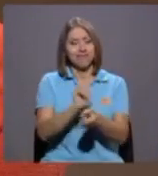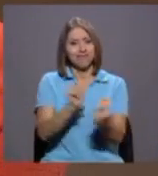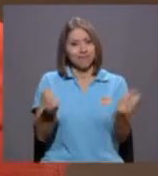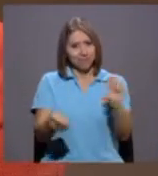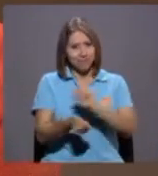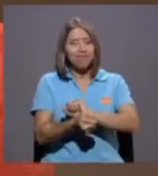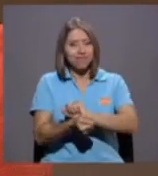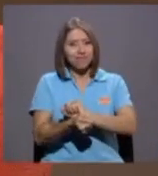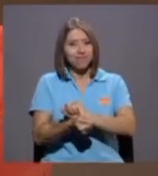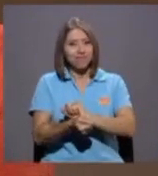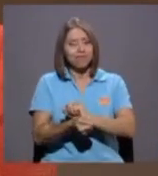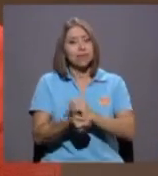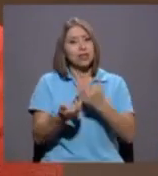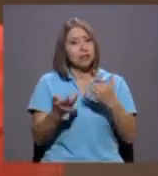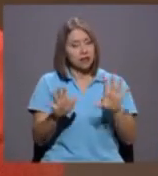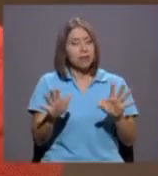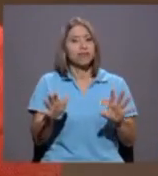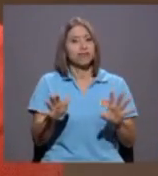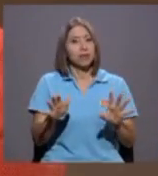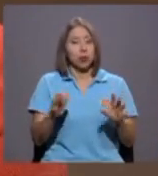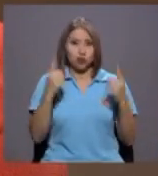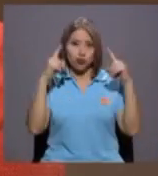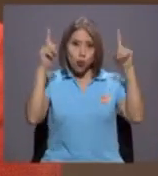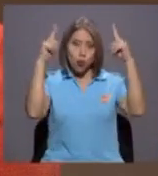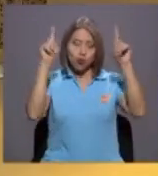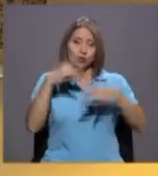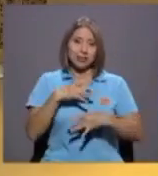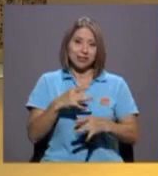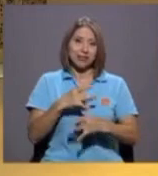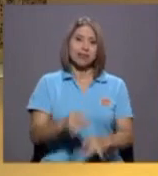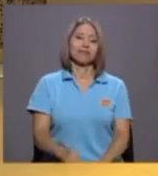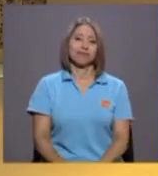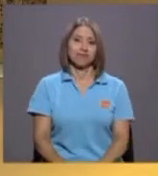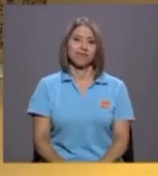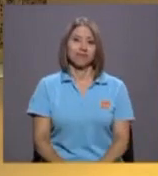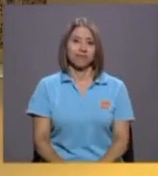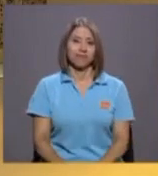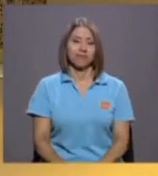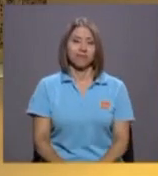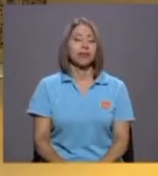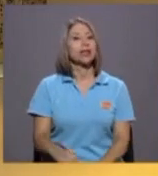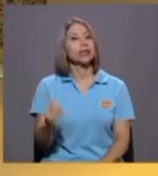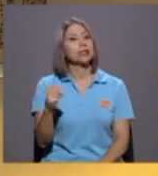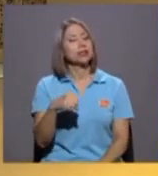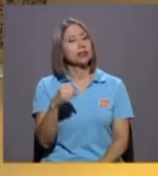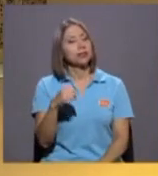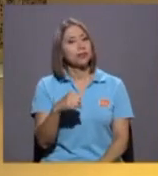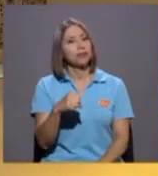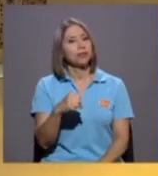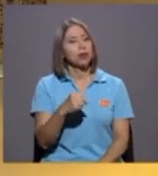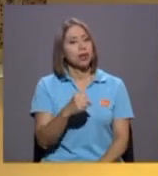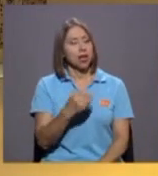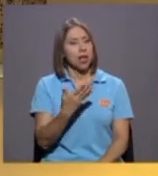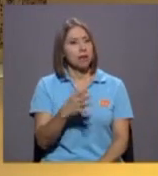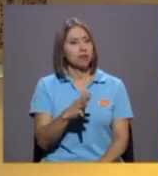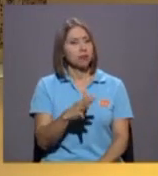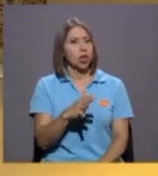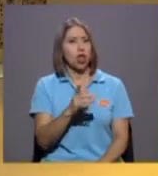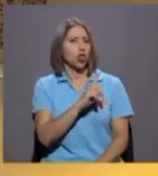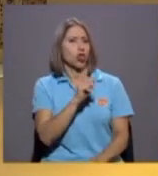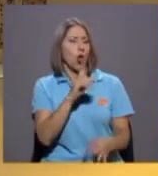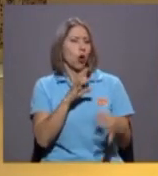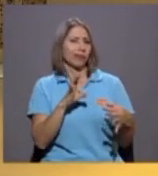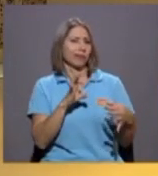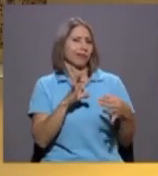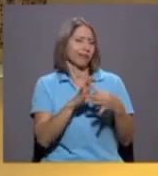hemos hecho logros interesantes. Sí, no viene al caso lo que